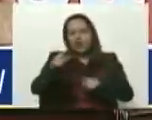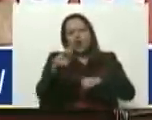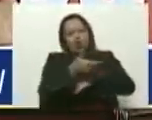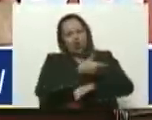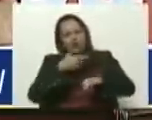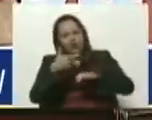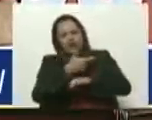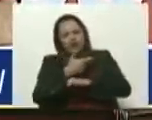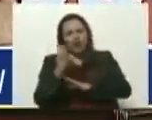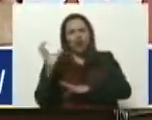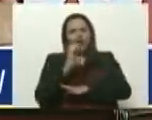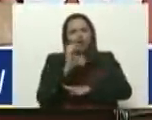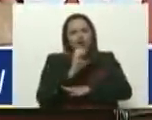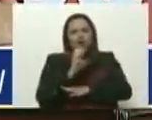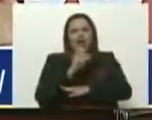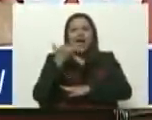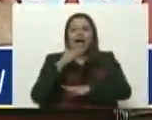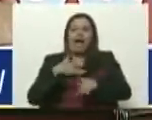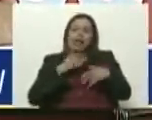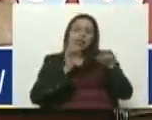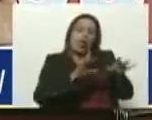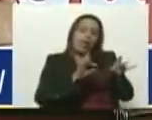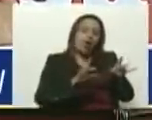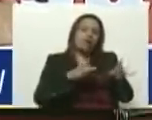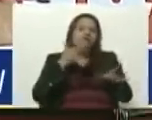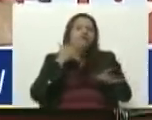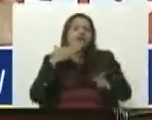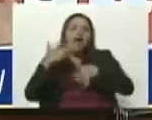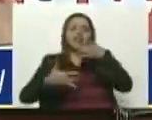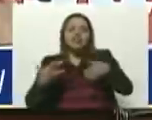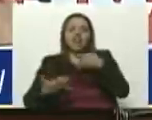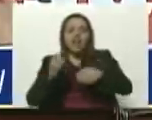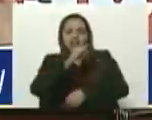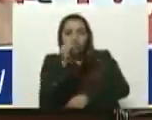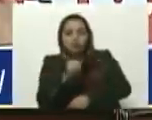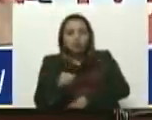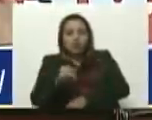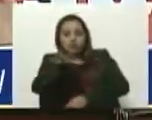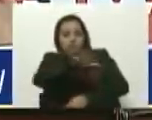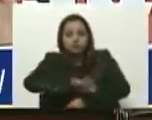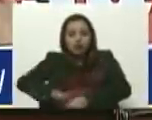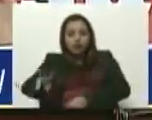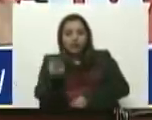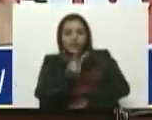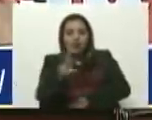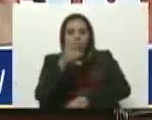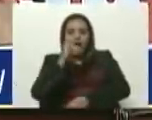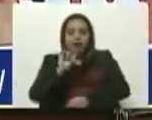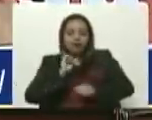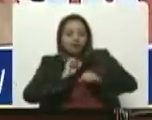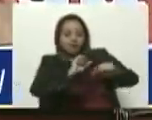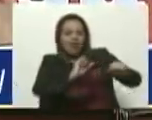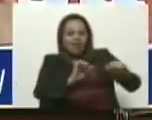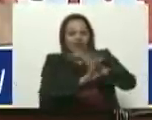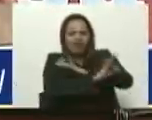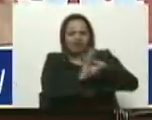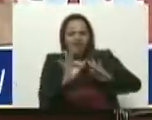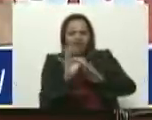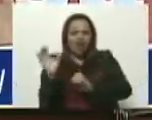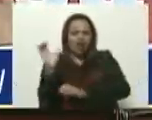operaciones que ha venido haciendo venezuela no solo en el zulia sino todo el territorio nacional que se ha frontera con colombia